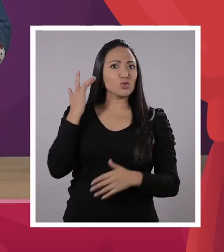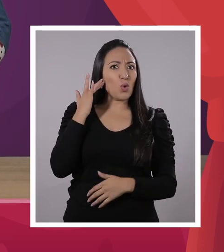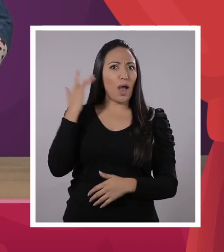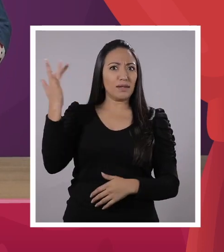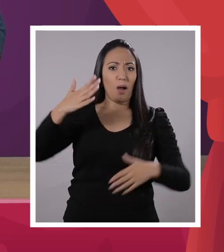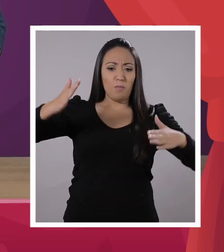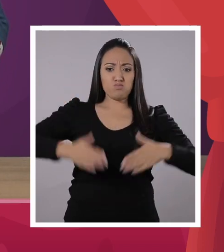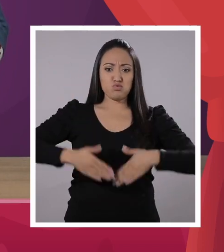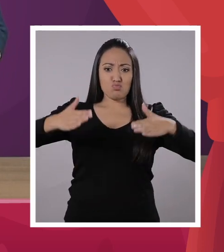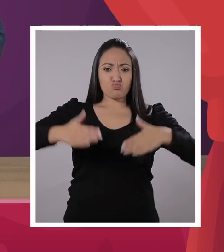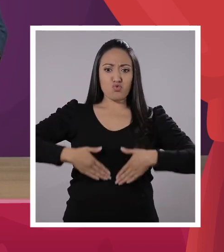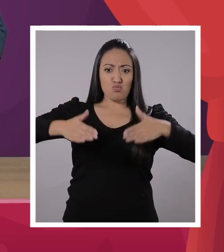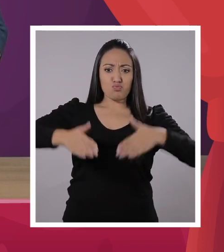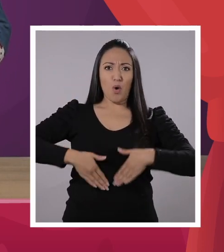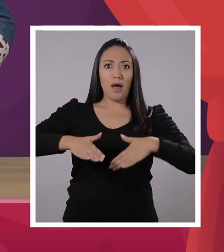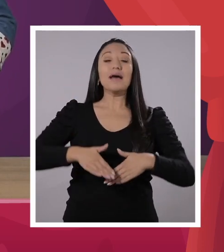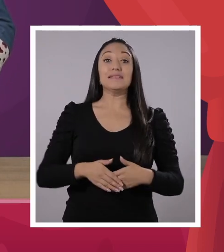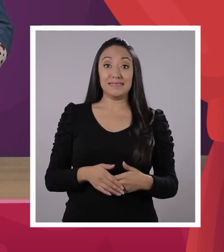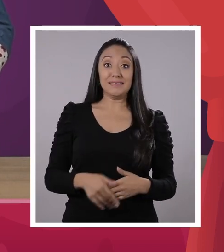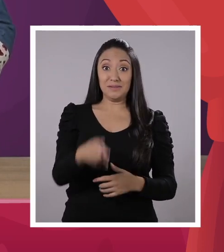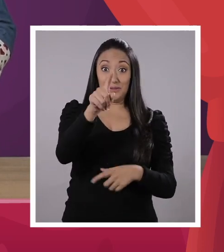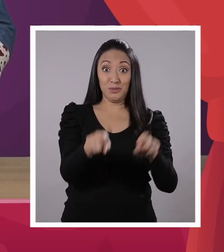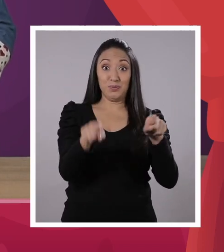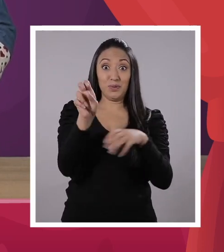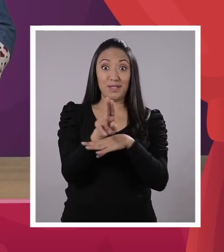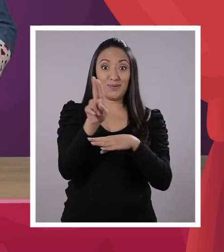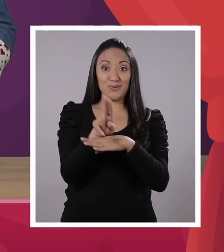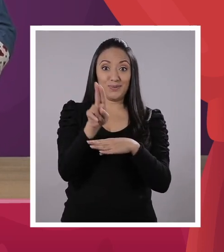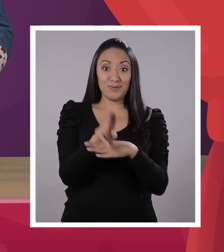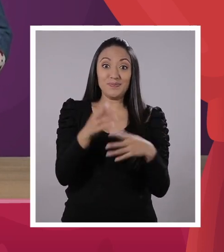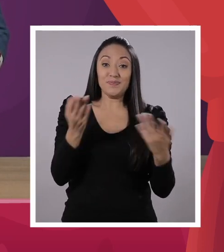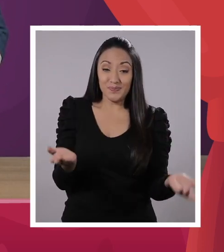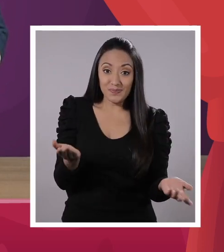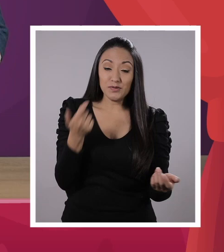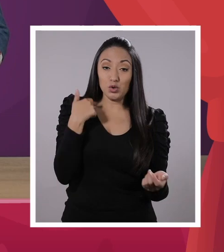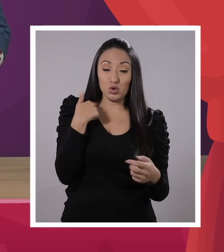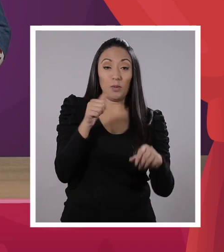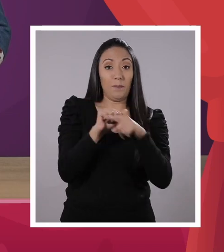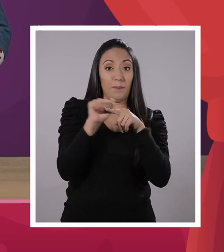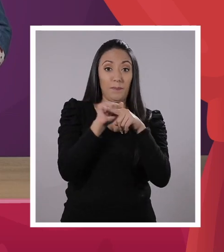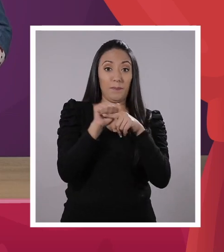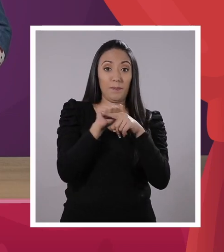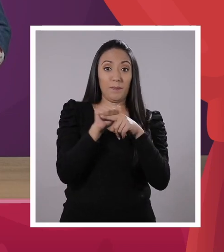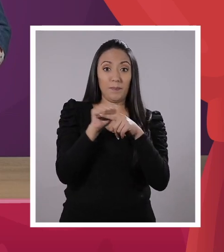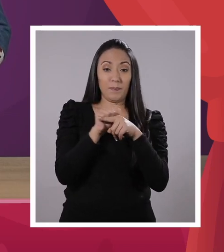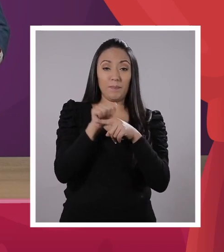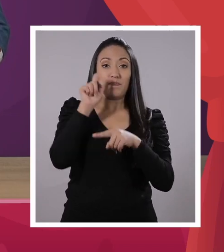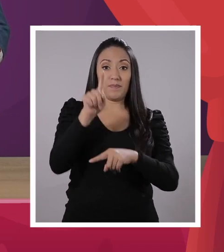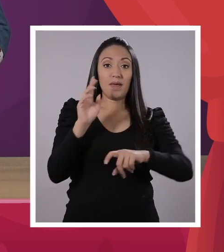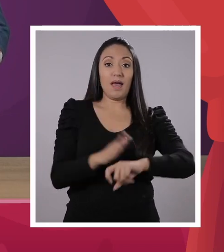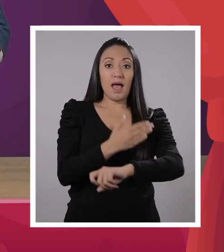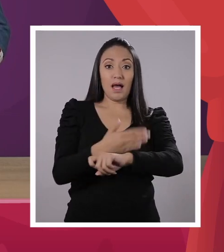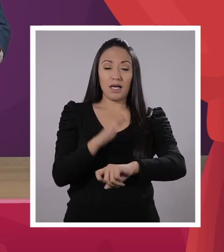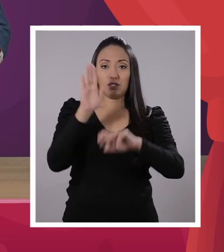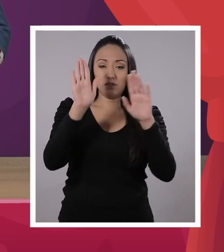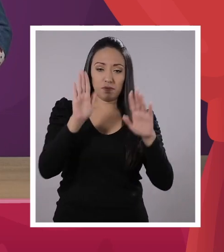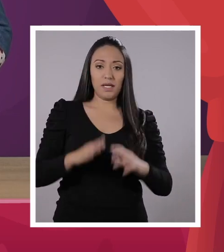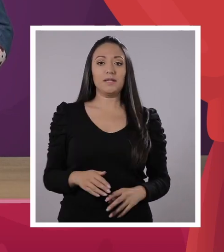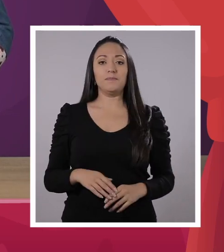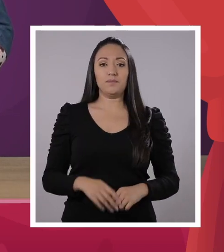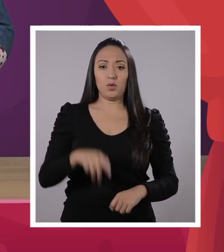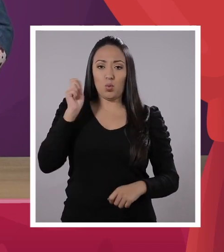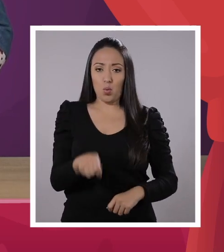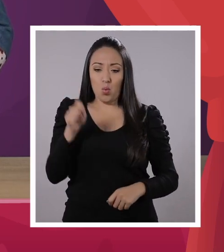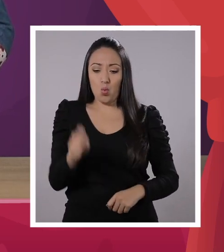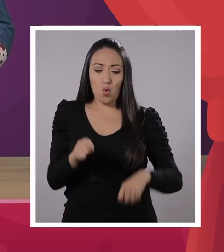pup! También lo pueden usar, ¿de acuerdo? Así que voy a seguir ensayando. ¡Ay, esta canción me